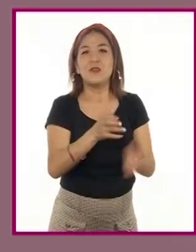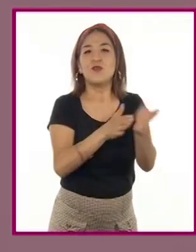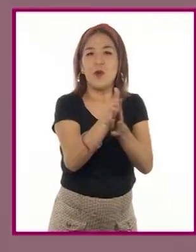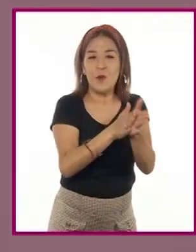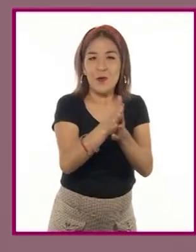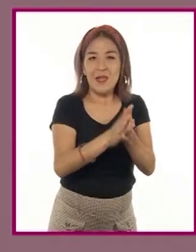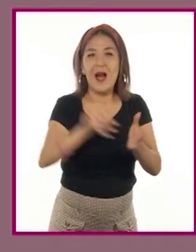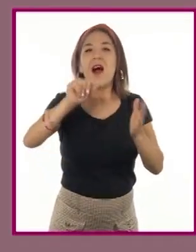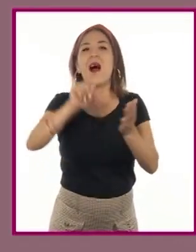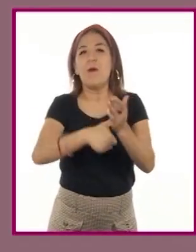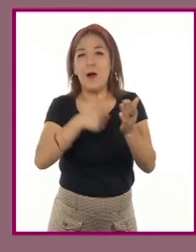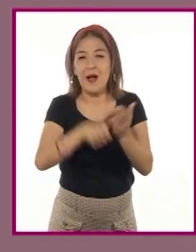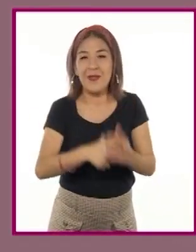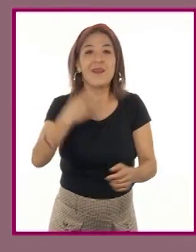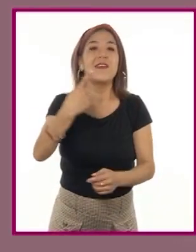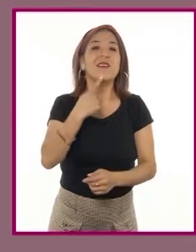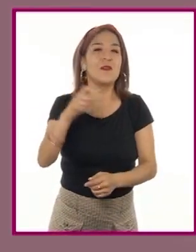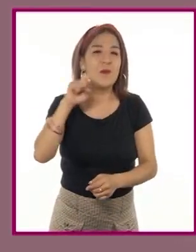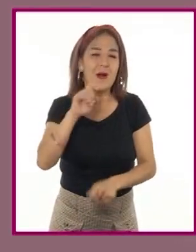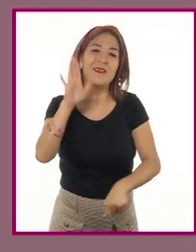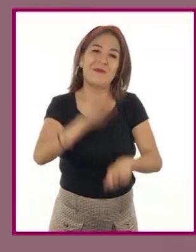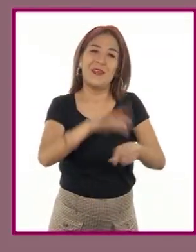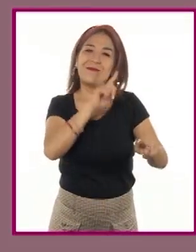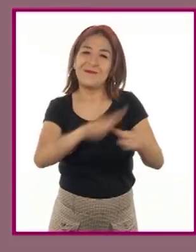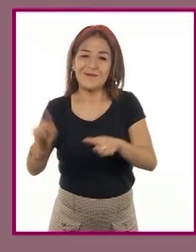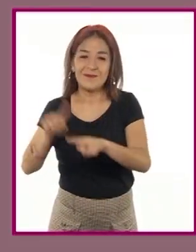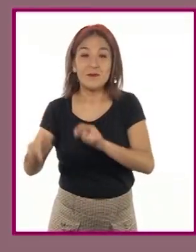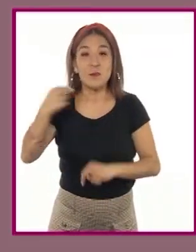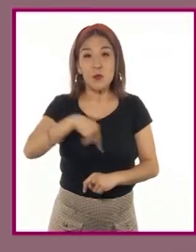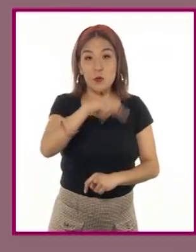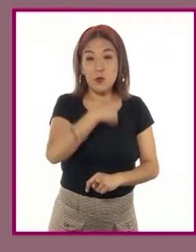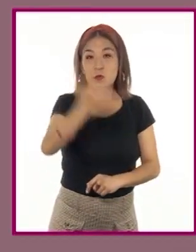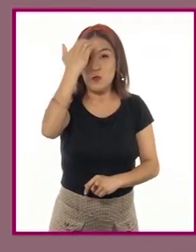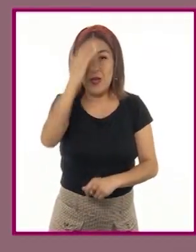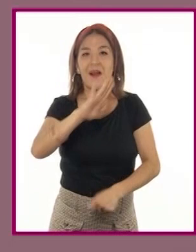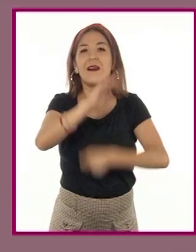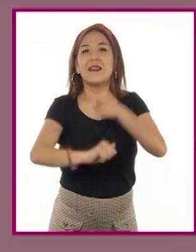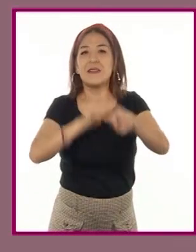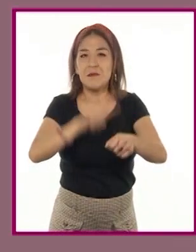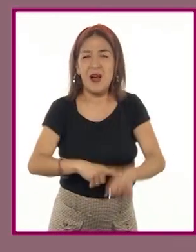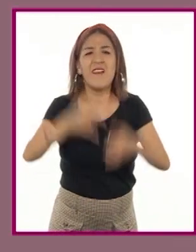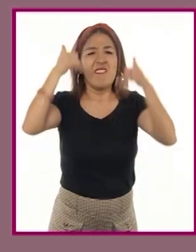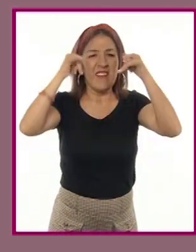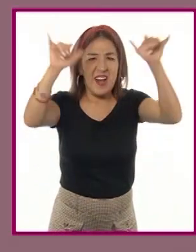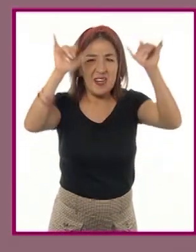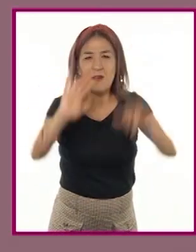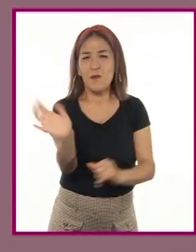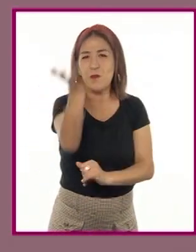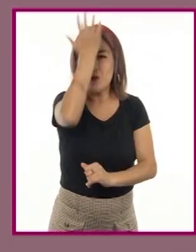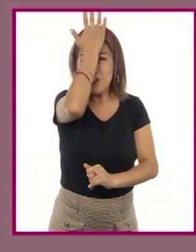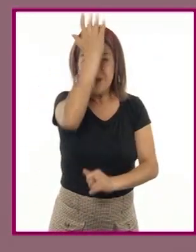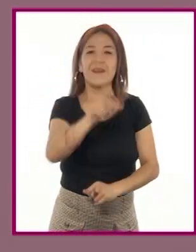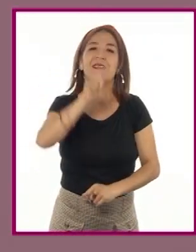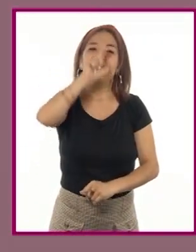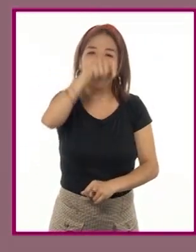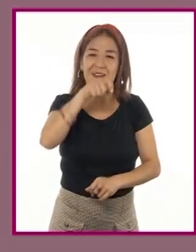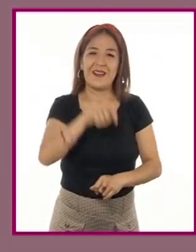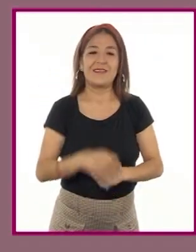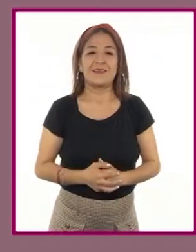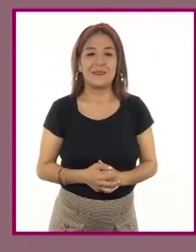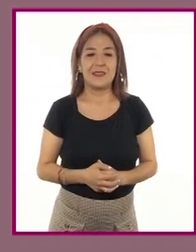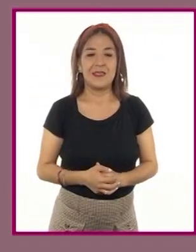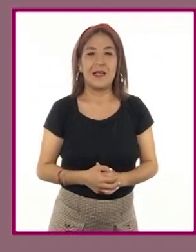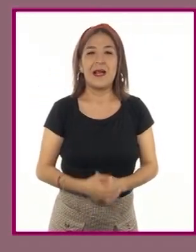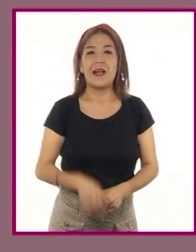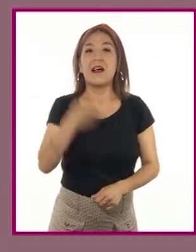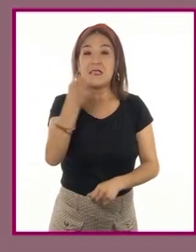el jitomate, entre otros. Y nosotros conocemos animales como la vaca, el borrego y la gallina. Se